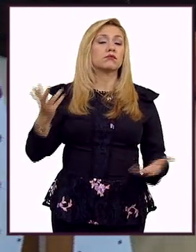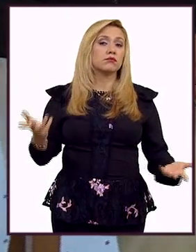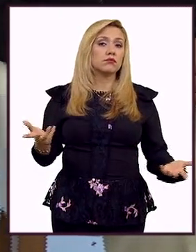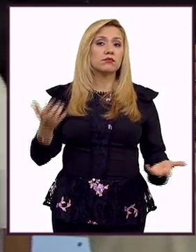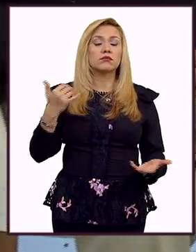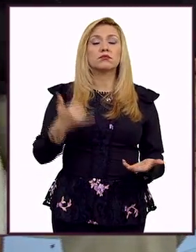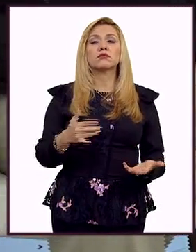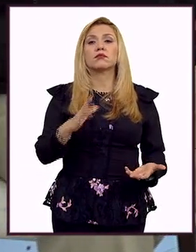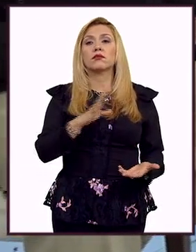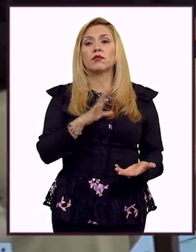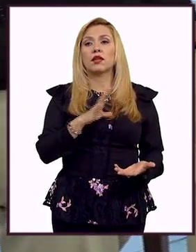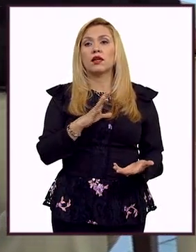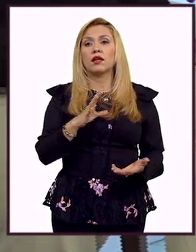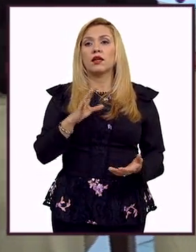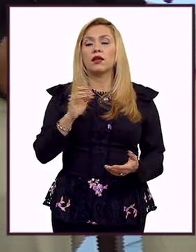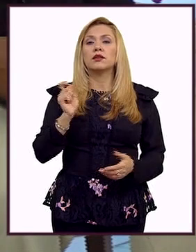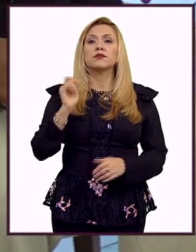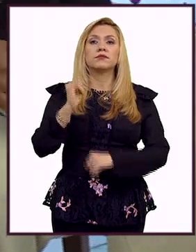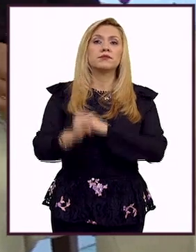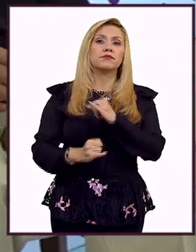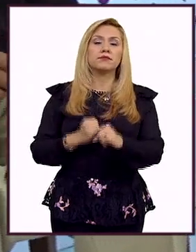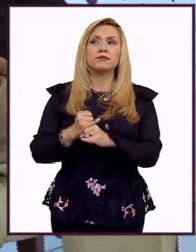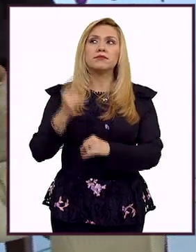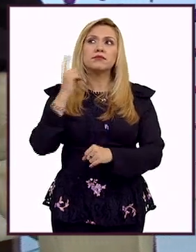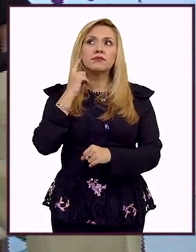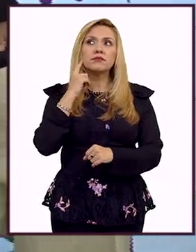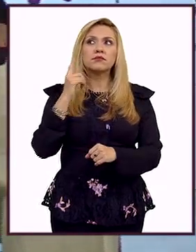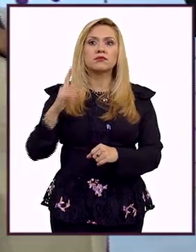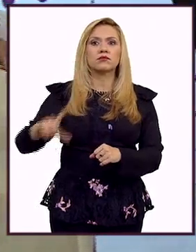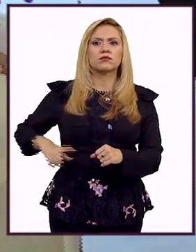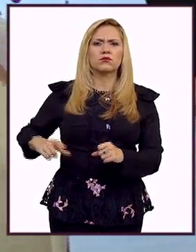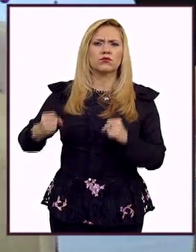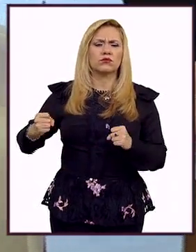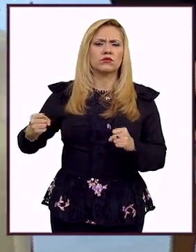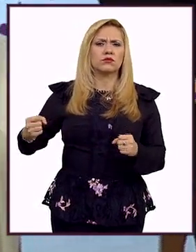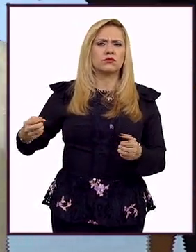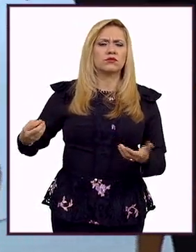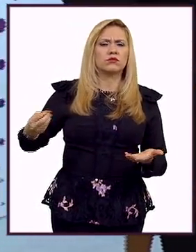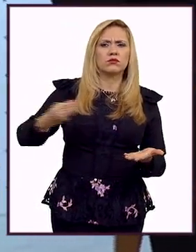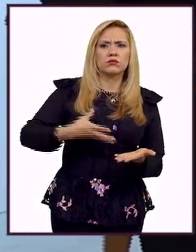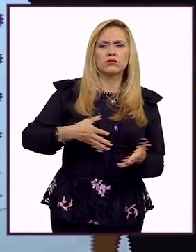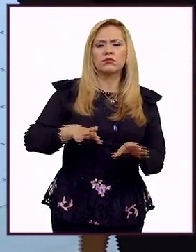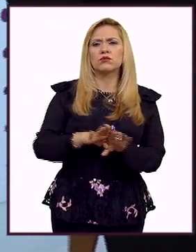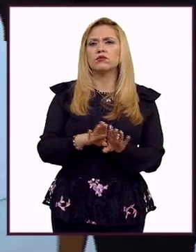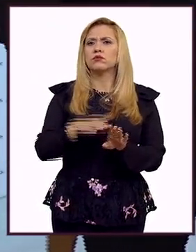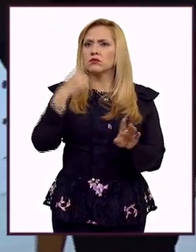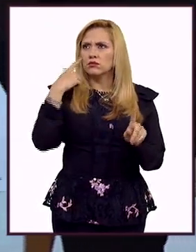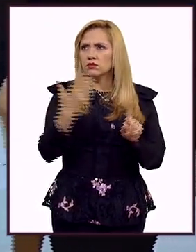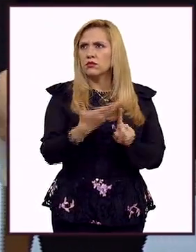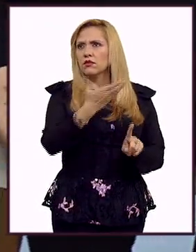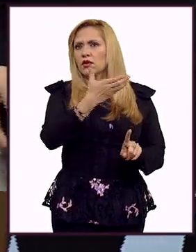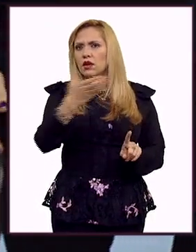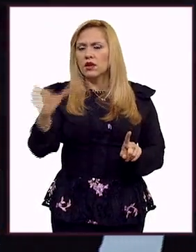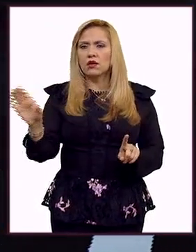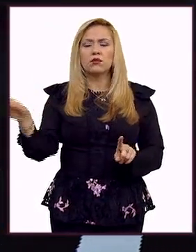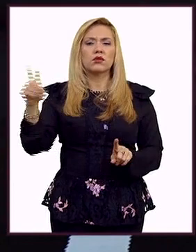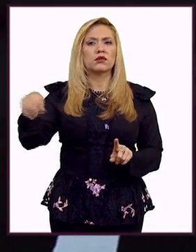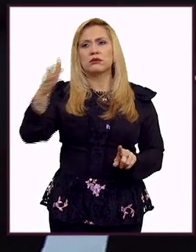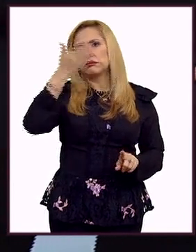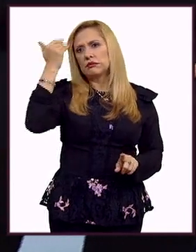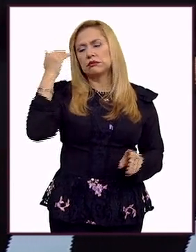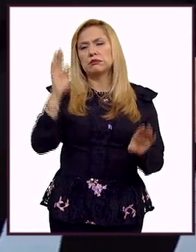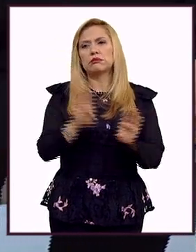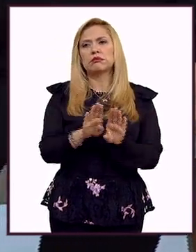hay internacional y nacionalmente políticas públicas muy fuertes de imponer cierto modelo de desarrollo en el campo en desconocimiento de las